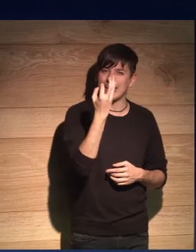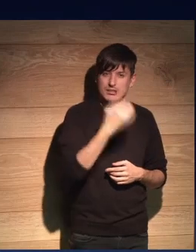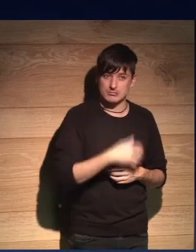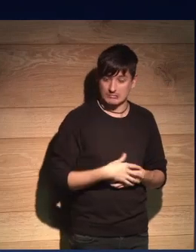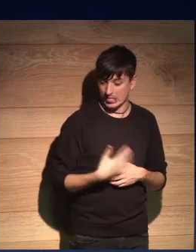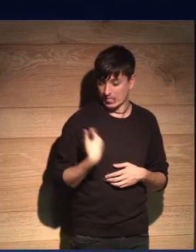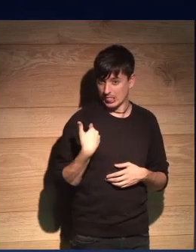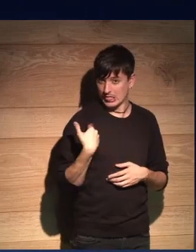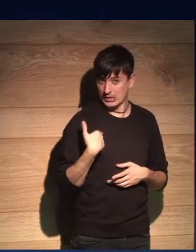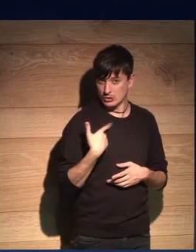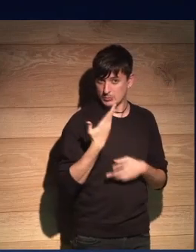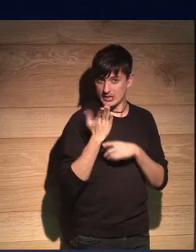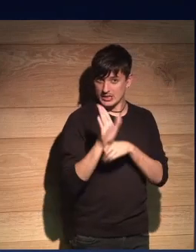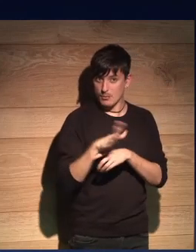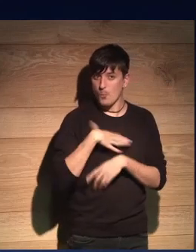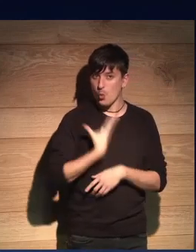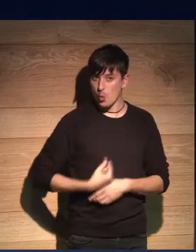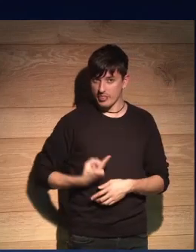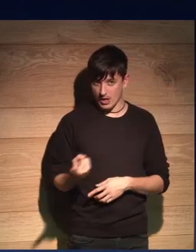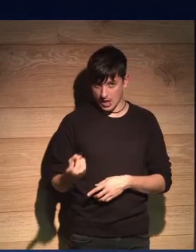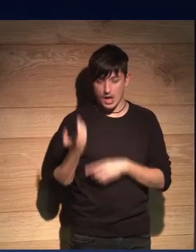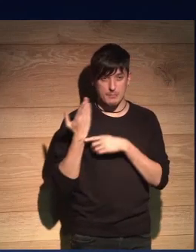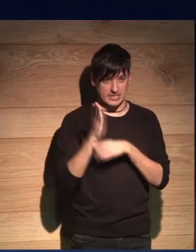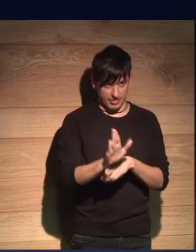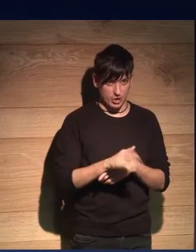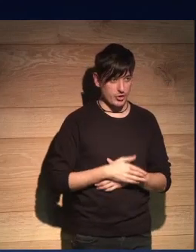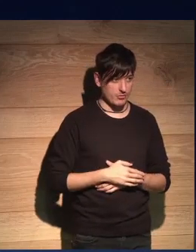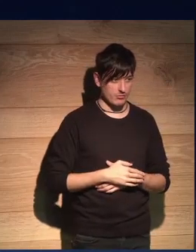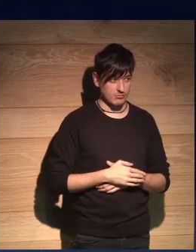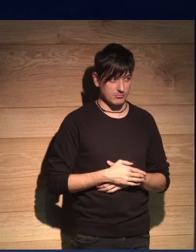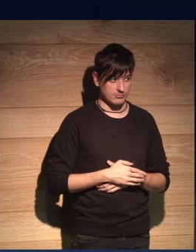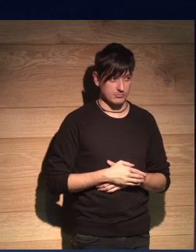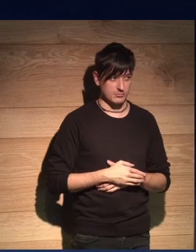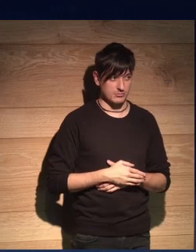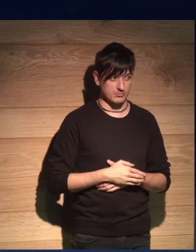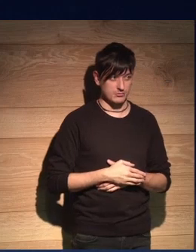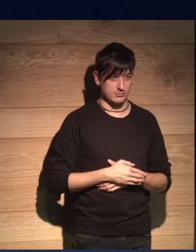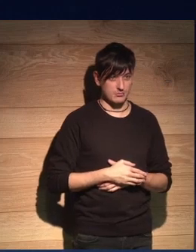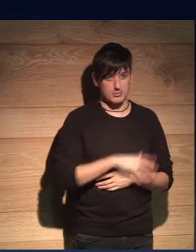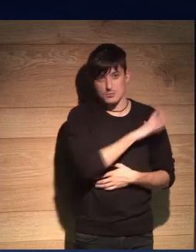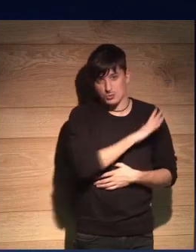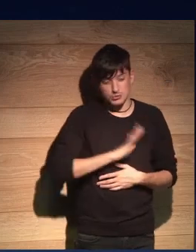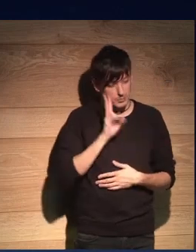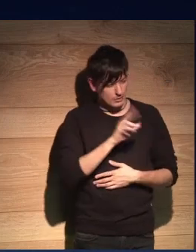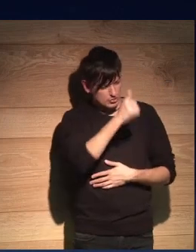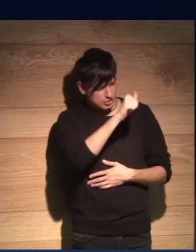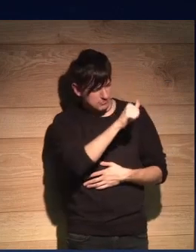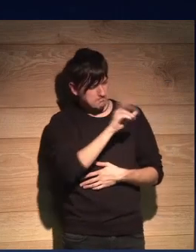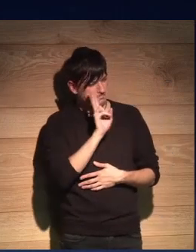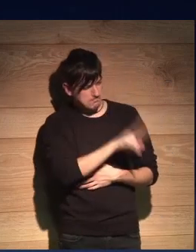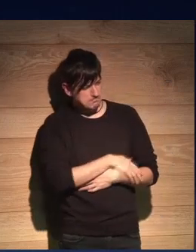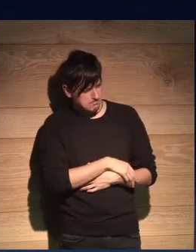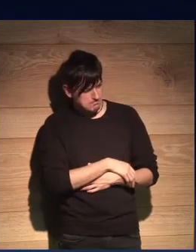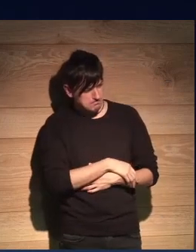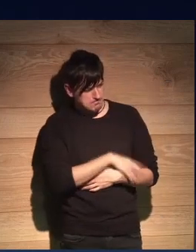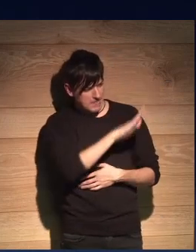hace unos días hice una presentación en Murcia, ¿de acuerdo? Y entonces, de momento yo vi a un chico allí con